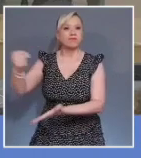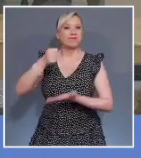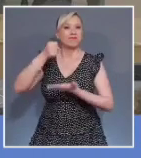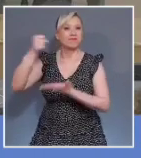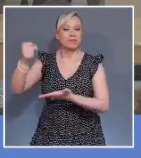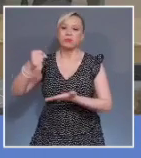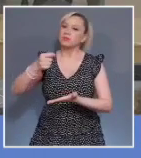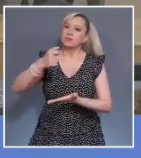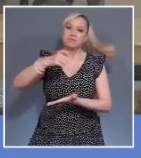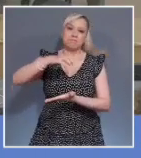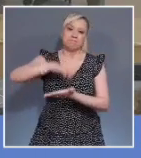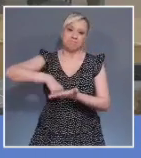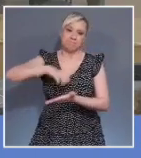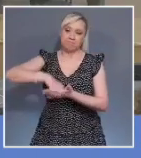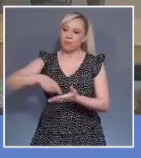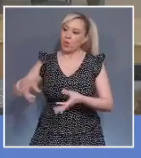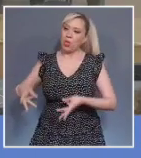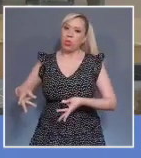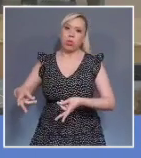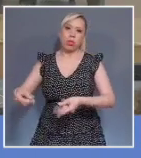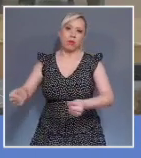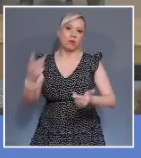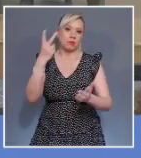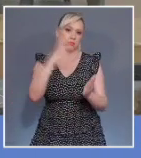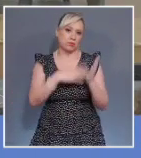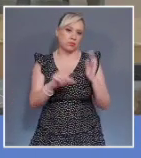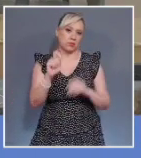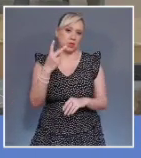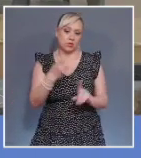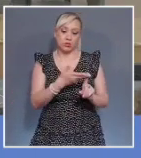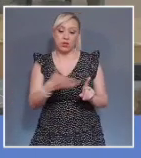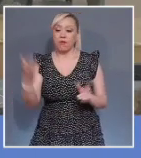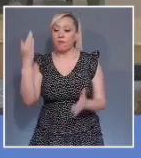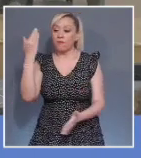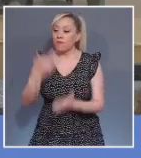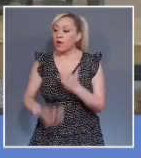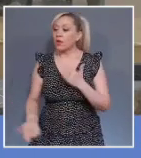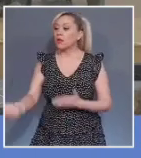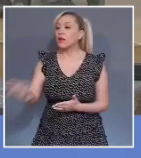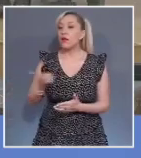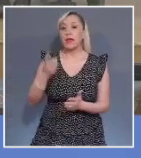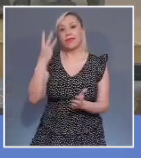de 2022 y a la fecha le falta reintegrar